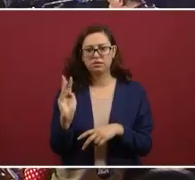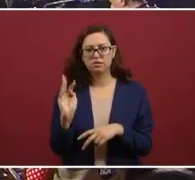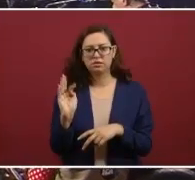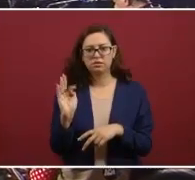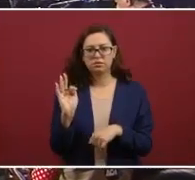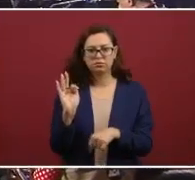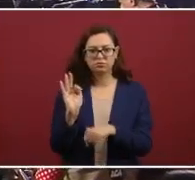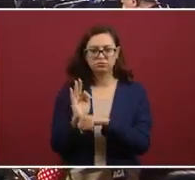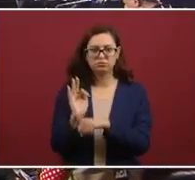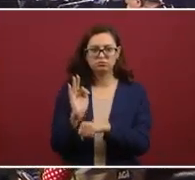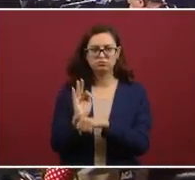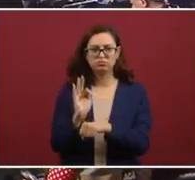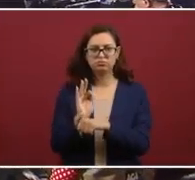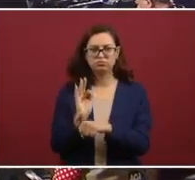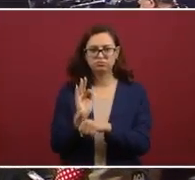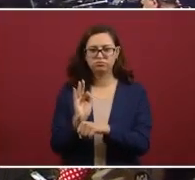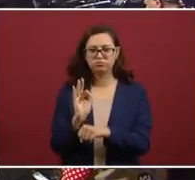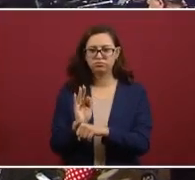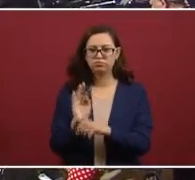su seguridad,